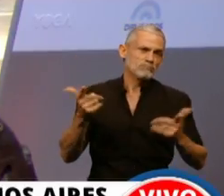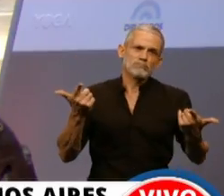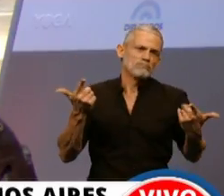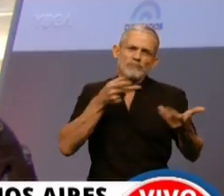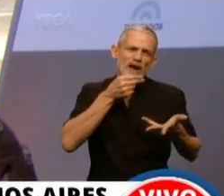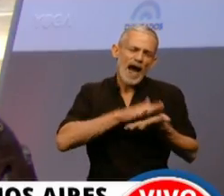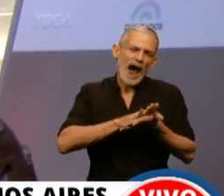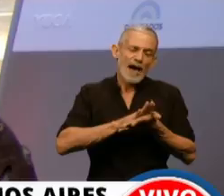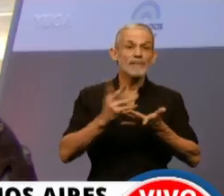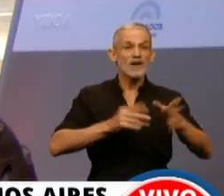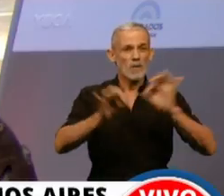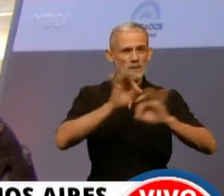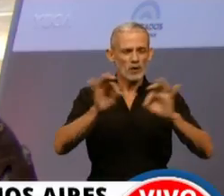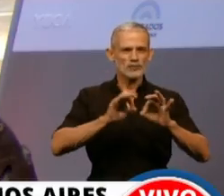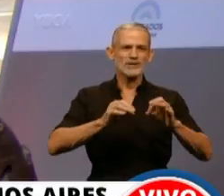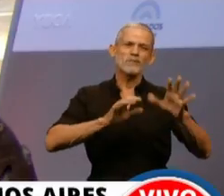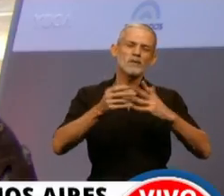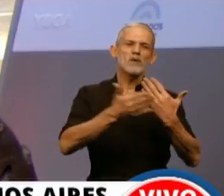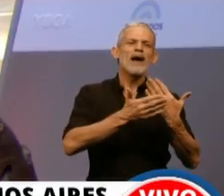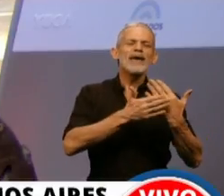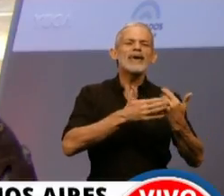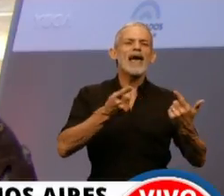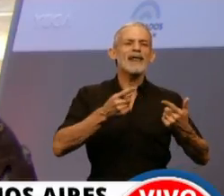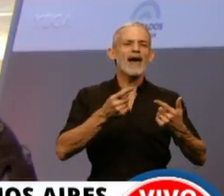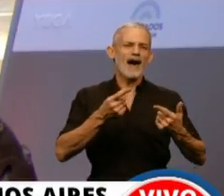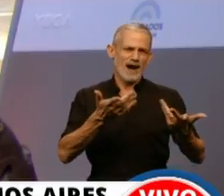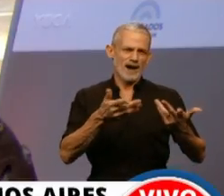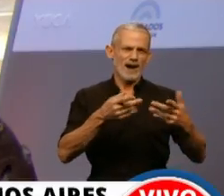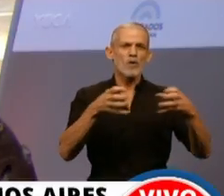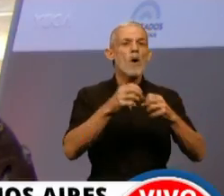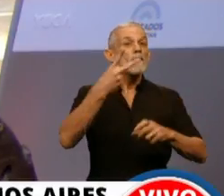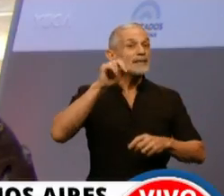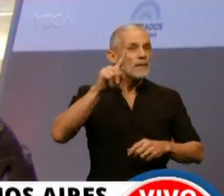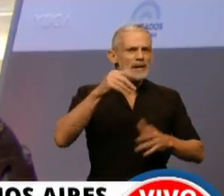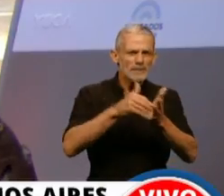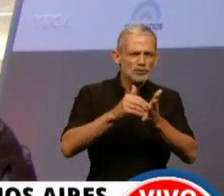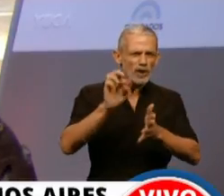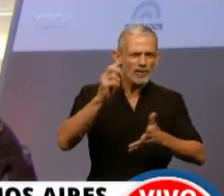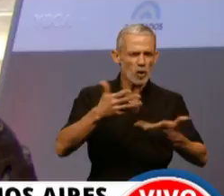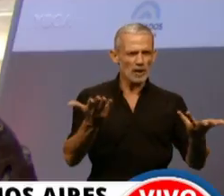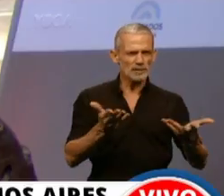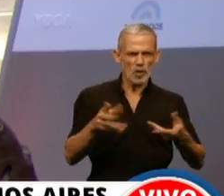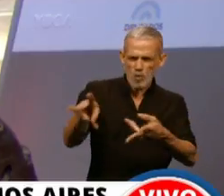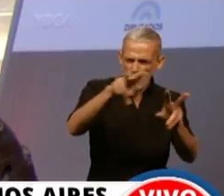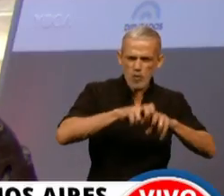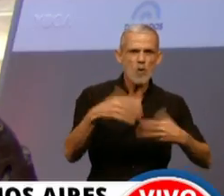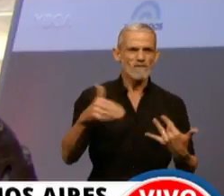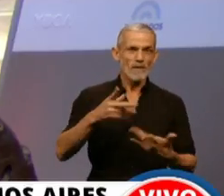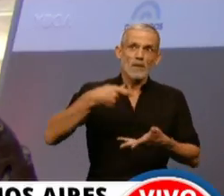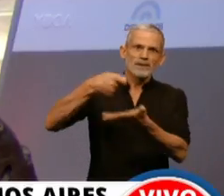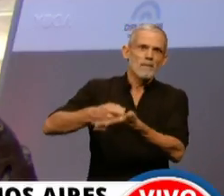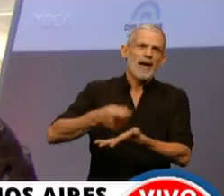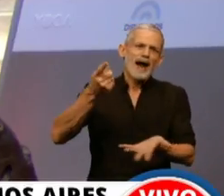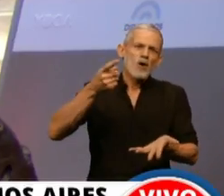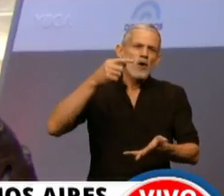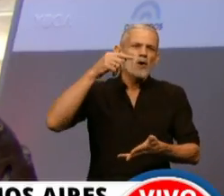ahí está el proyecto del frente de izquierda unidad 20.000 millones de dólares decíamos con eso y los 7.000 millones de dólares que se pagaron de deuda externa